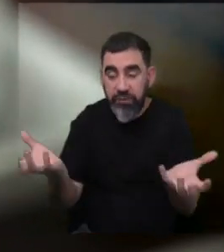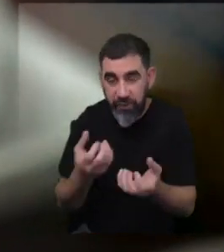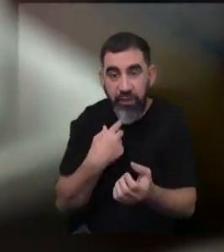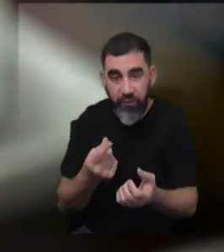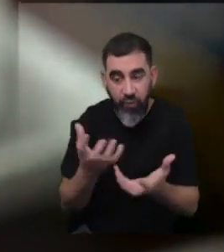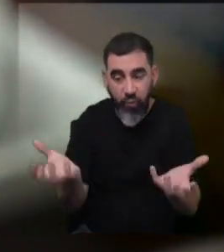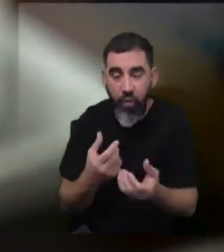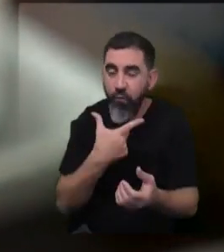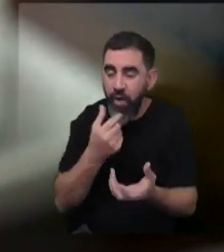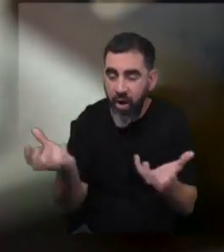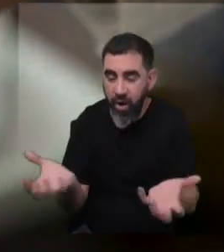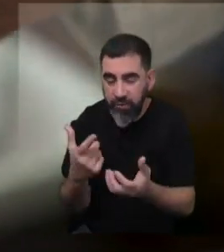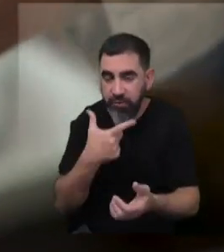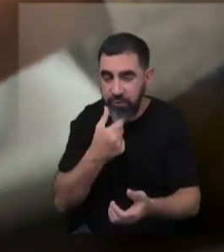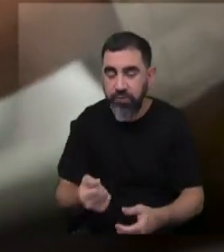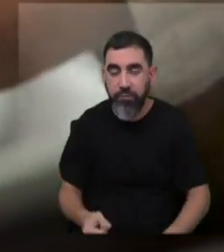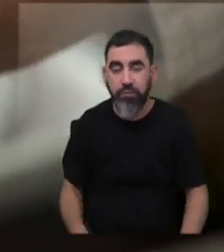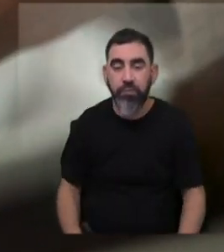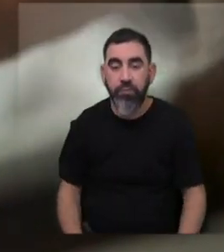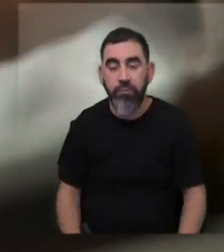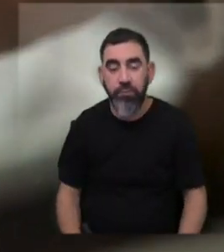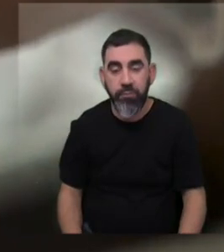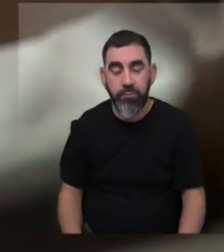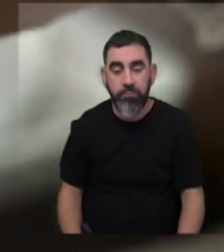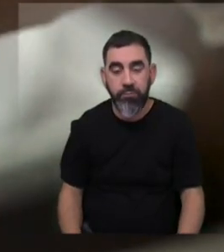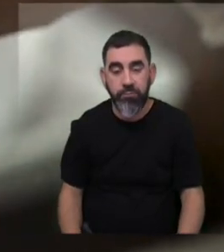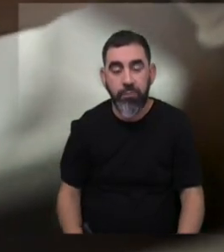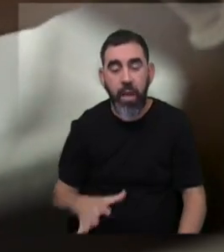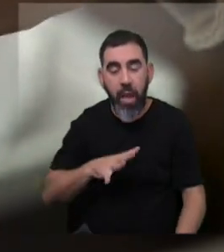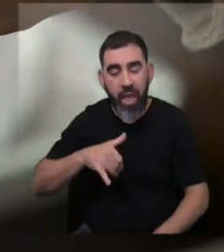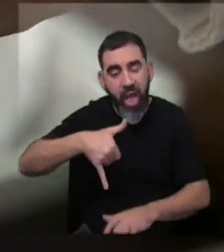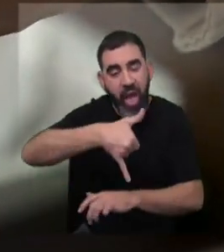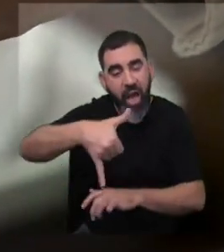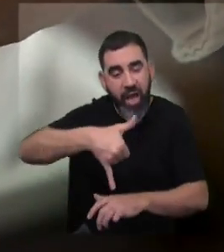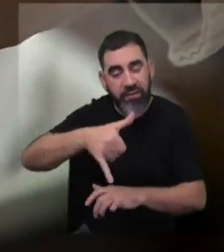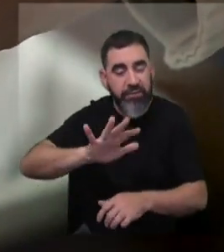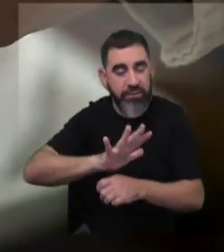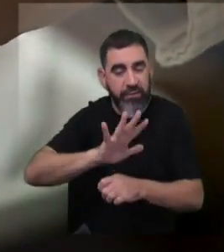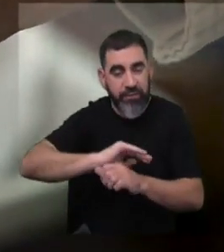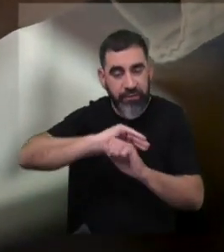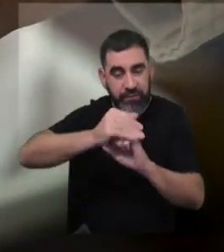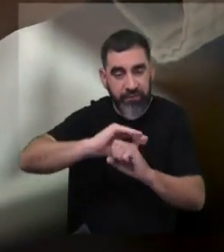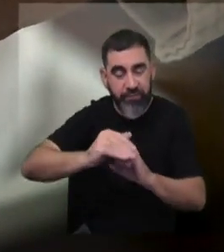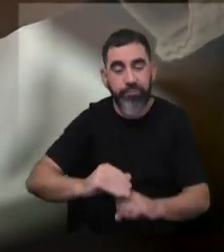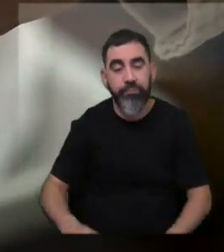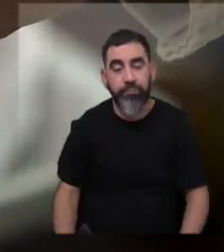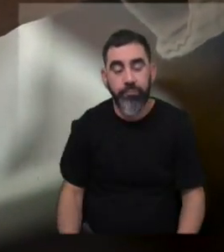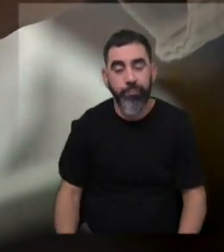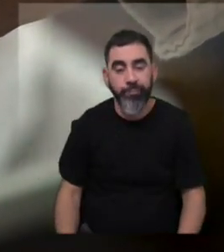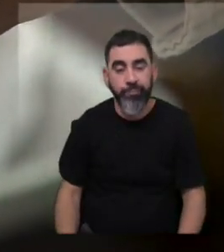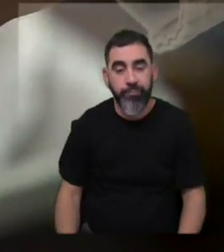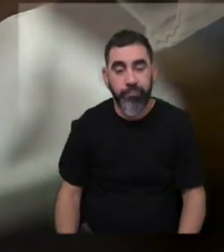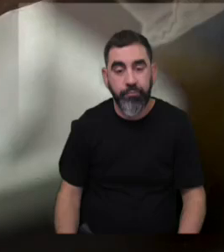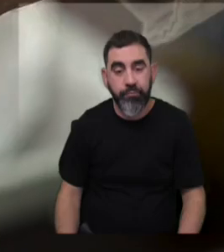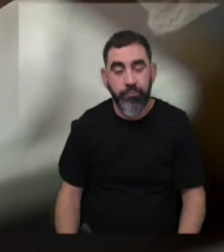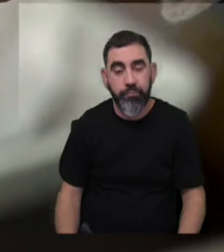es muy combustible, porque tiene como un aceite combustible, y lo que encontramos y lo